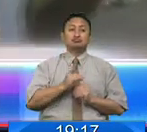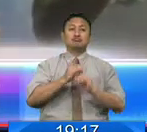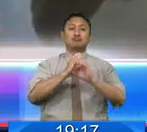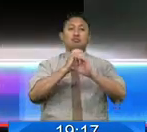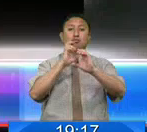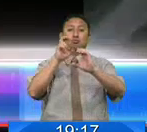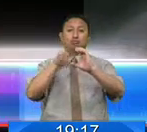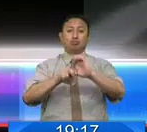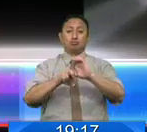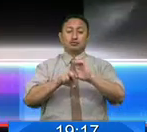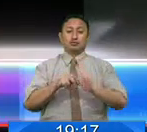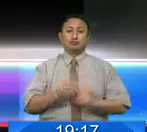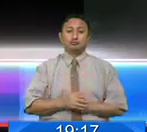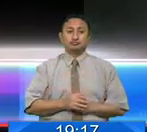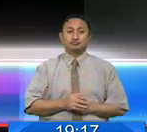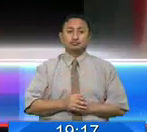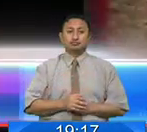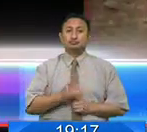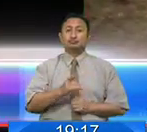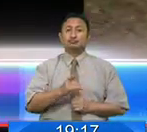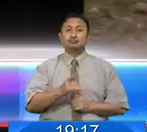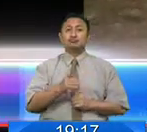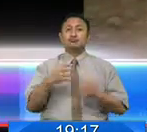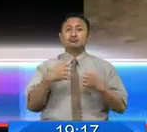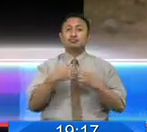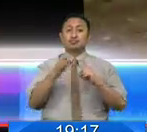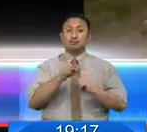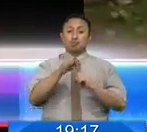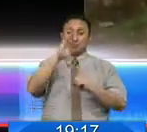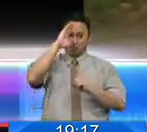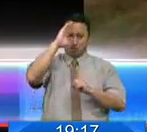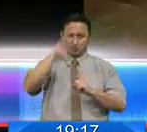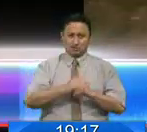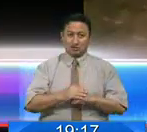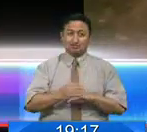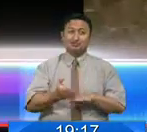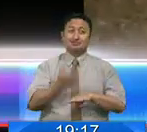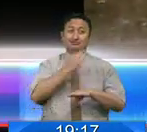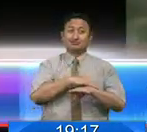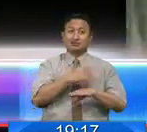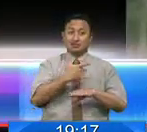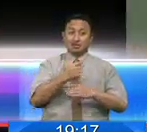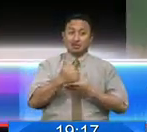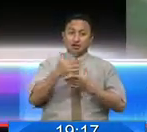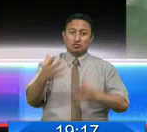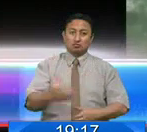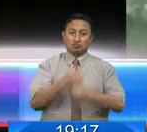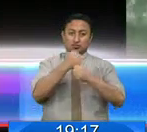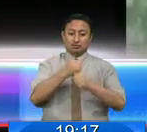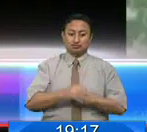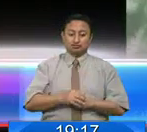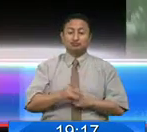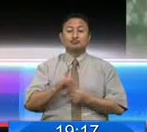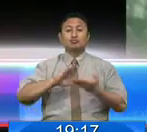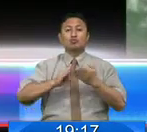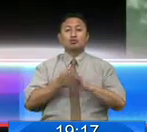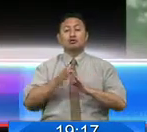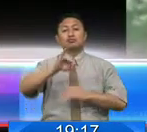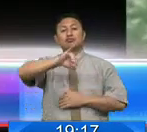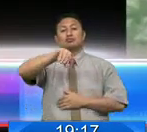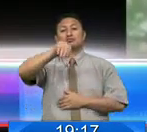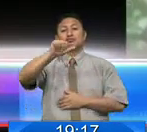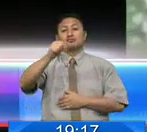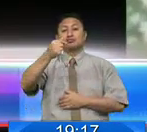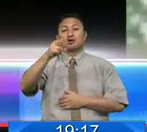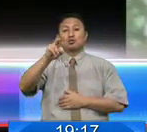interprovincial unidades especiales de la policía la rescataron horas atrás sana y salva de la comunidad jaguar donde estaba